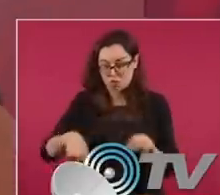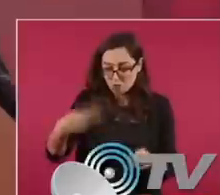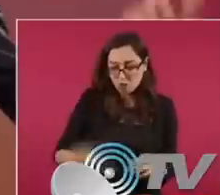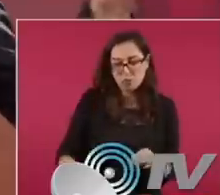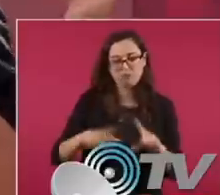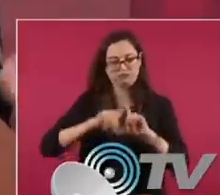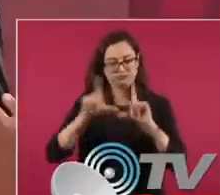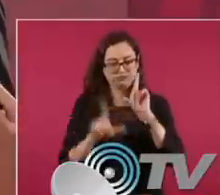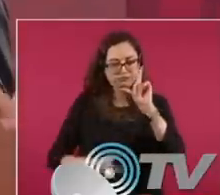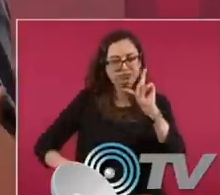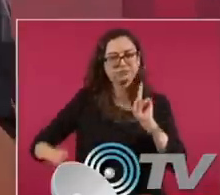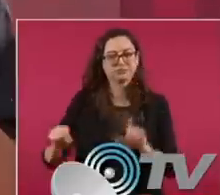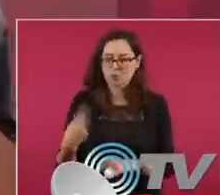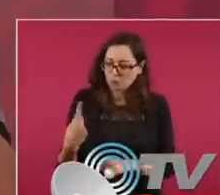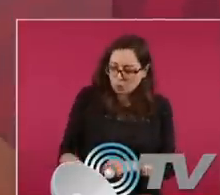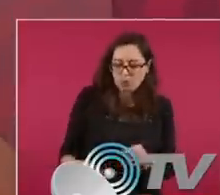es